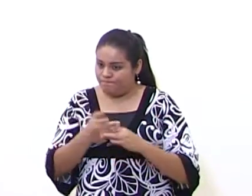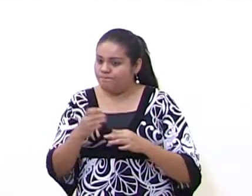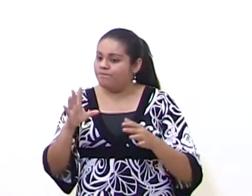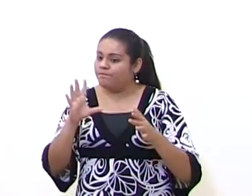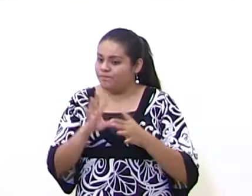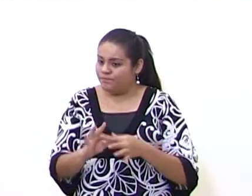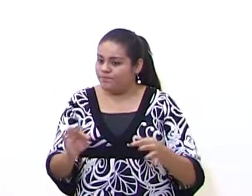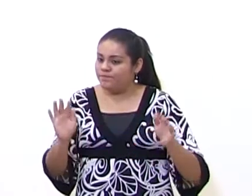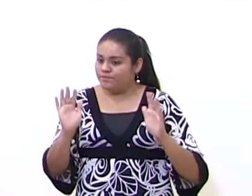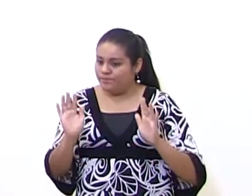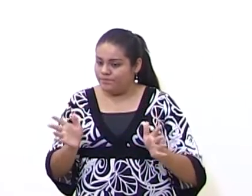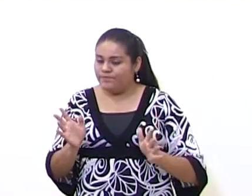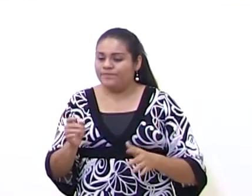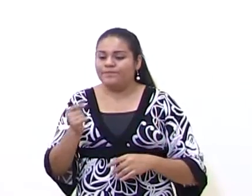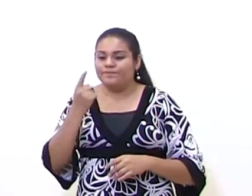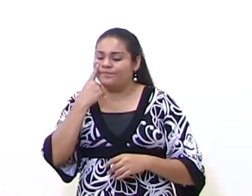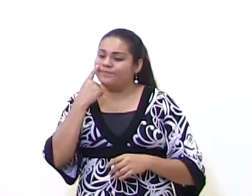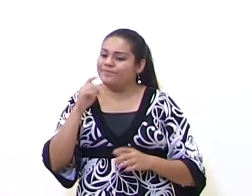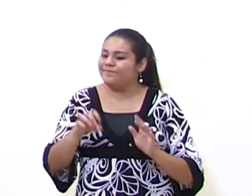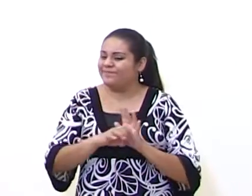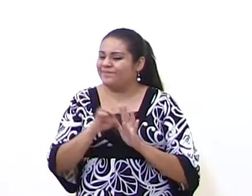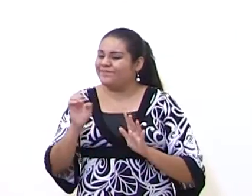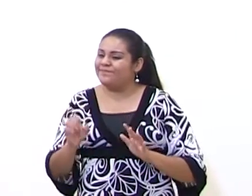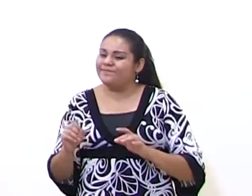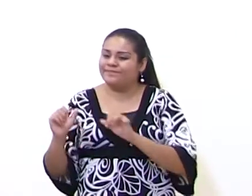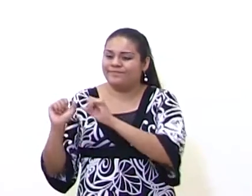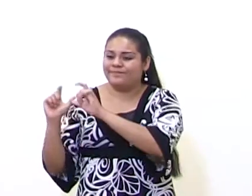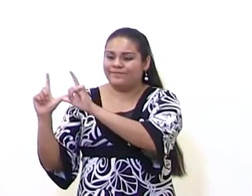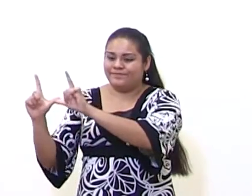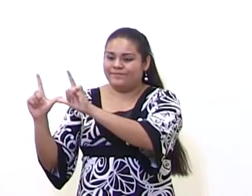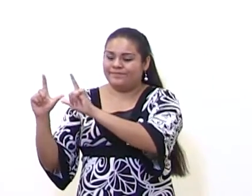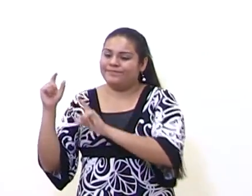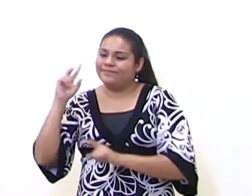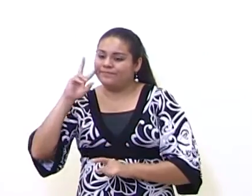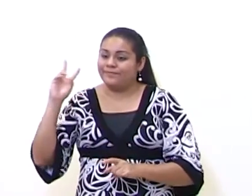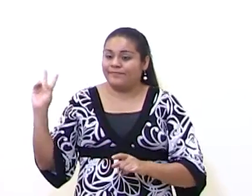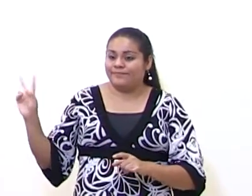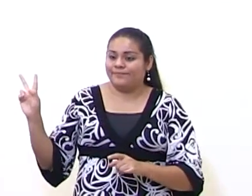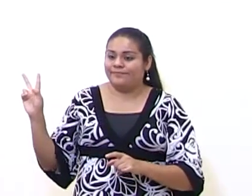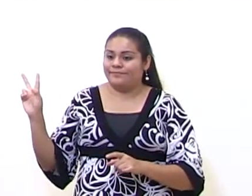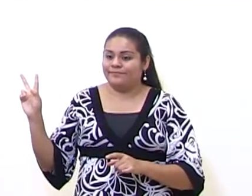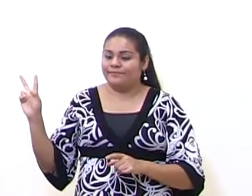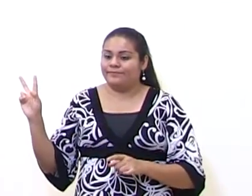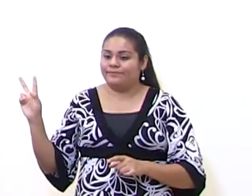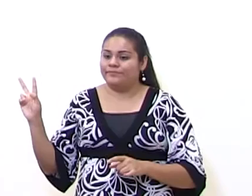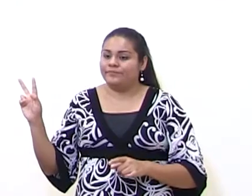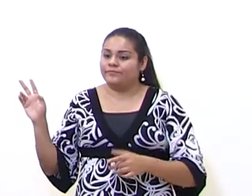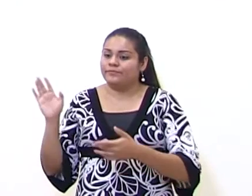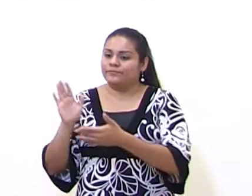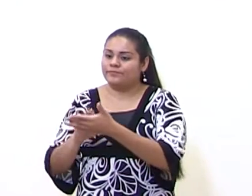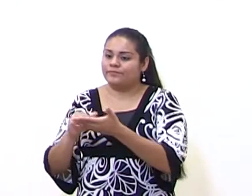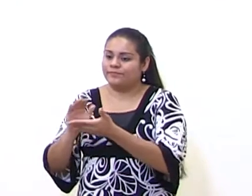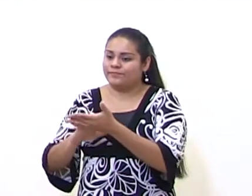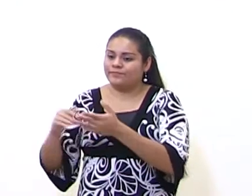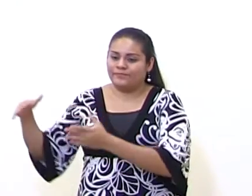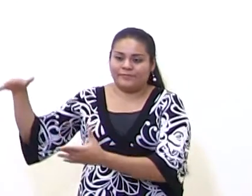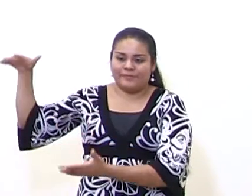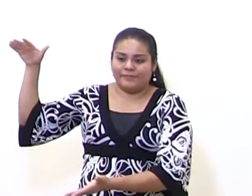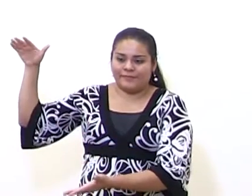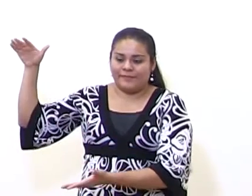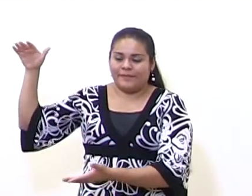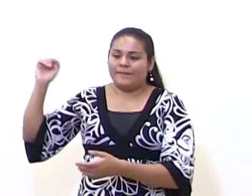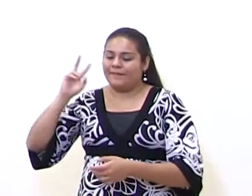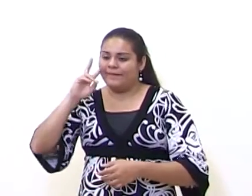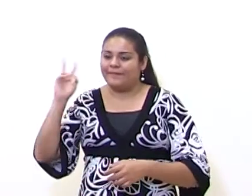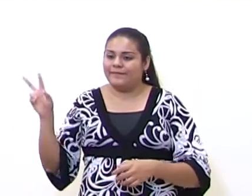de un producto. En esta ocasión entonces, tenemos en esta lámina, pues lo que tenemos son